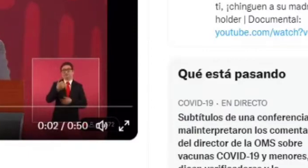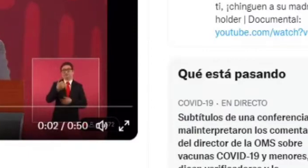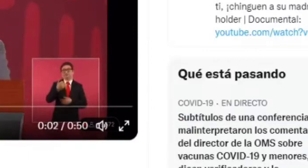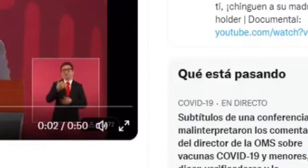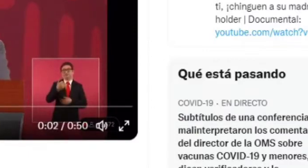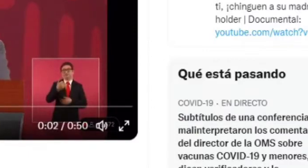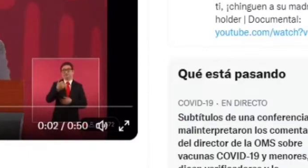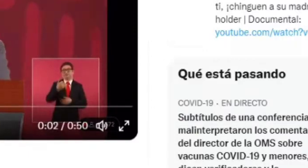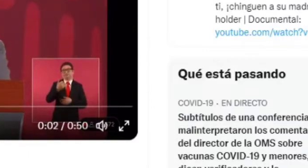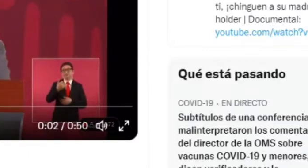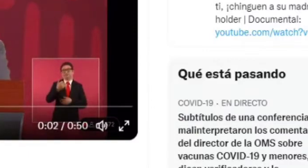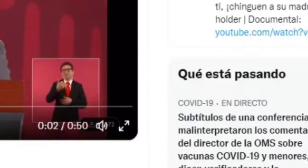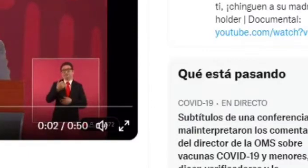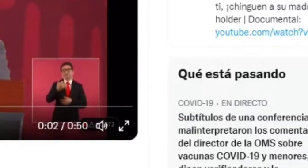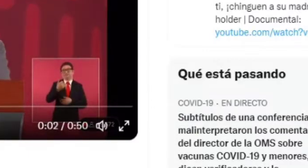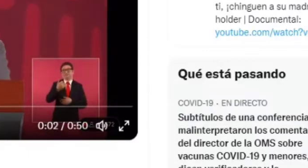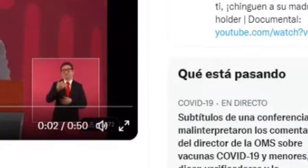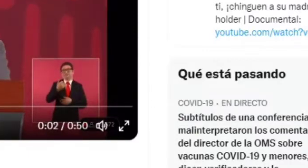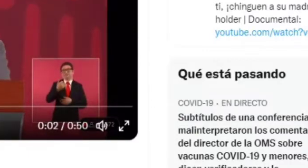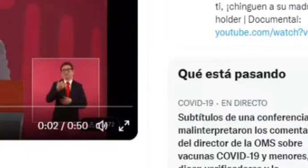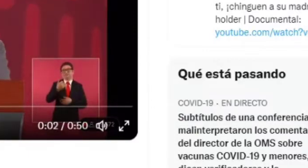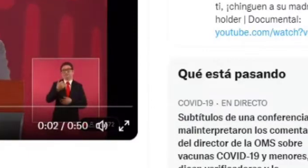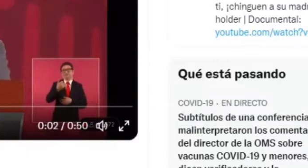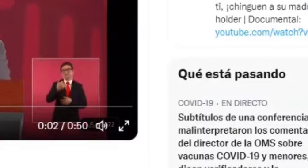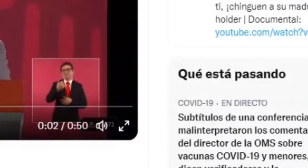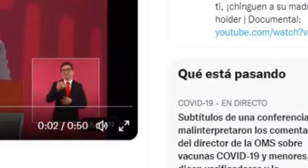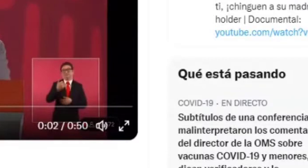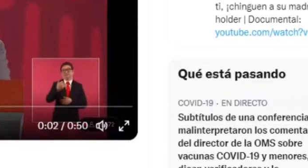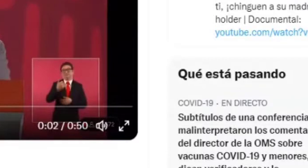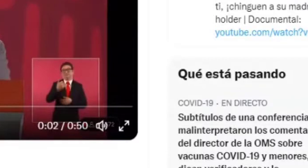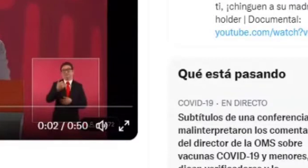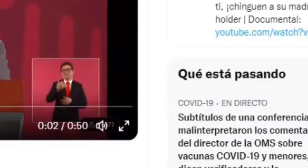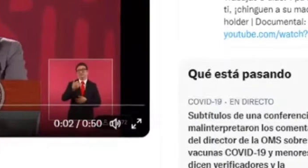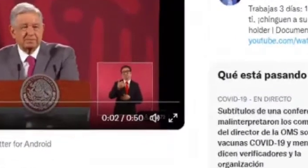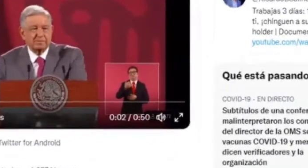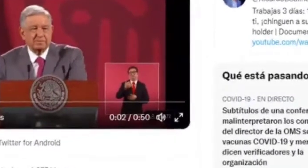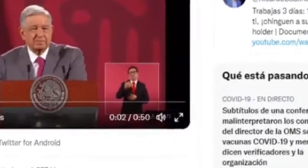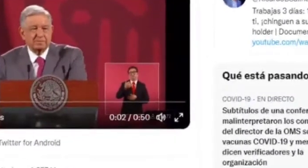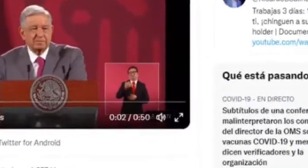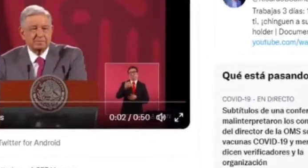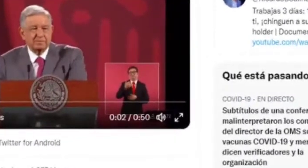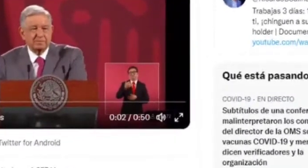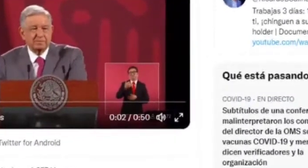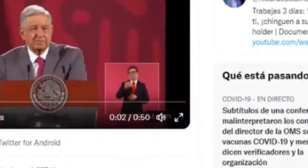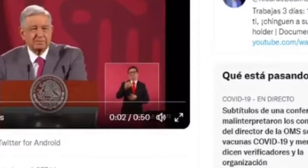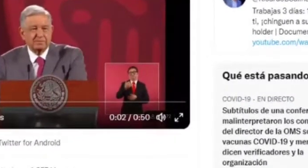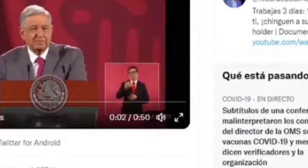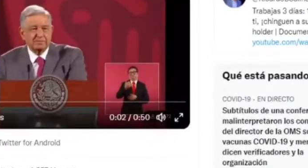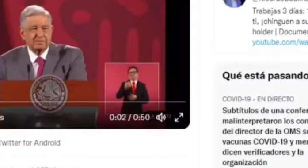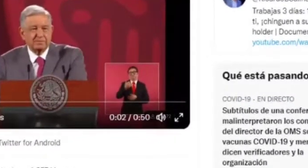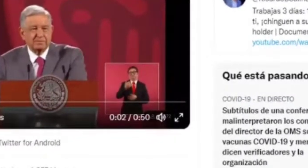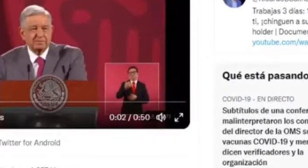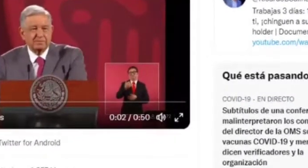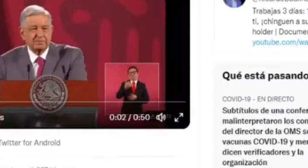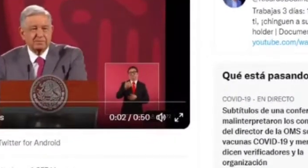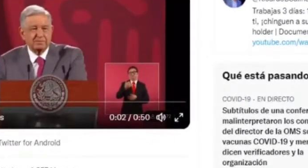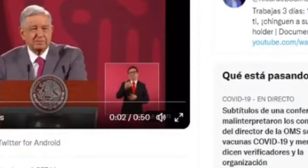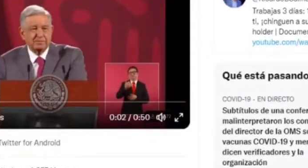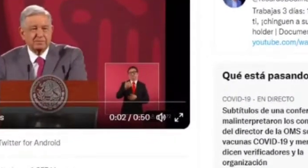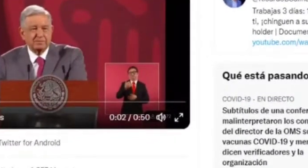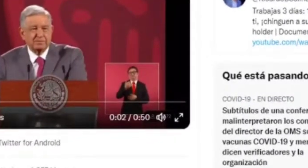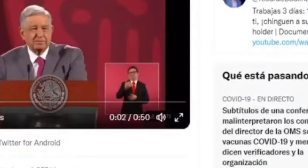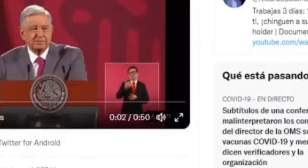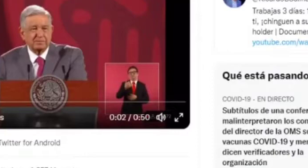ya muy bien como vemos el presidente cerramos la cantidad como la comenta el señor presidente en 2.800 millones de pesos